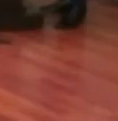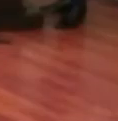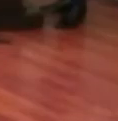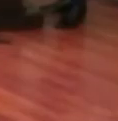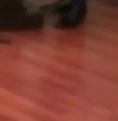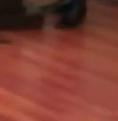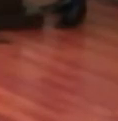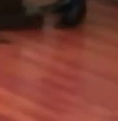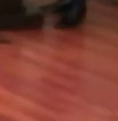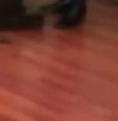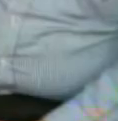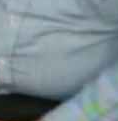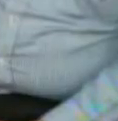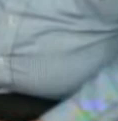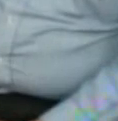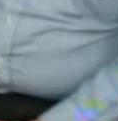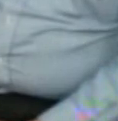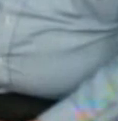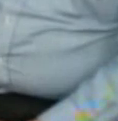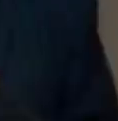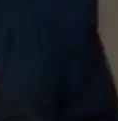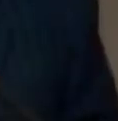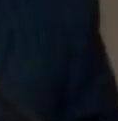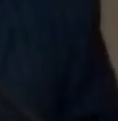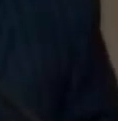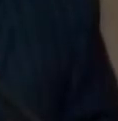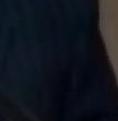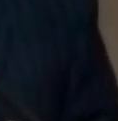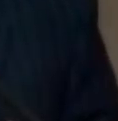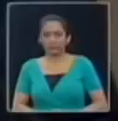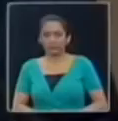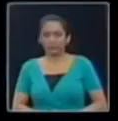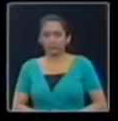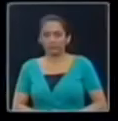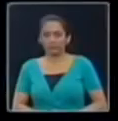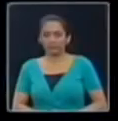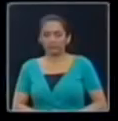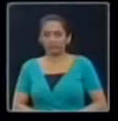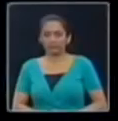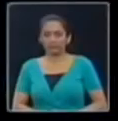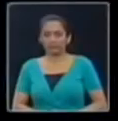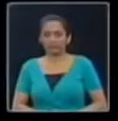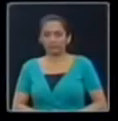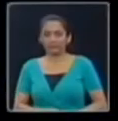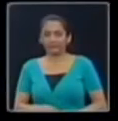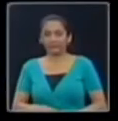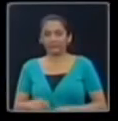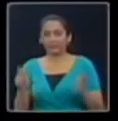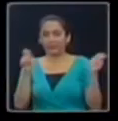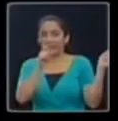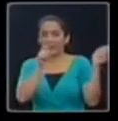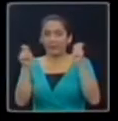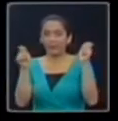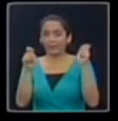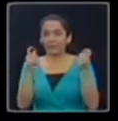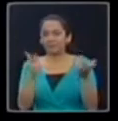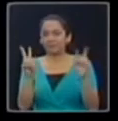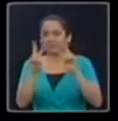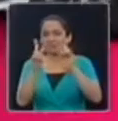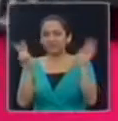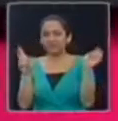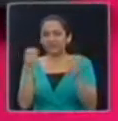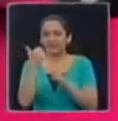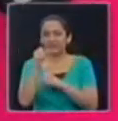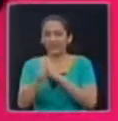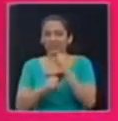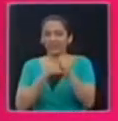Kia marca un nuevo hito en conducción sostenible al presentar en Ecuador su campaña 10 años de garantía y mantenimiento cada 10.000